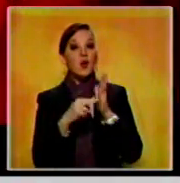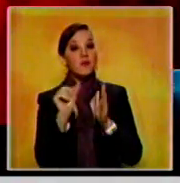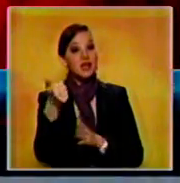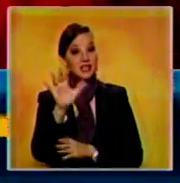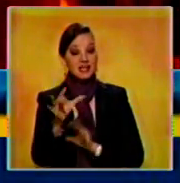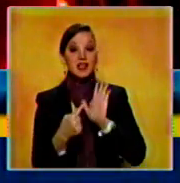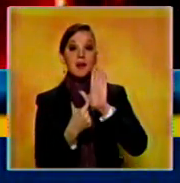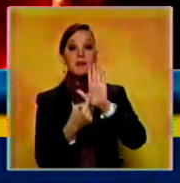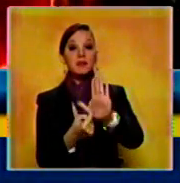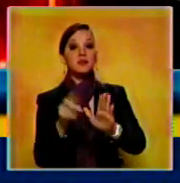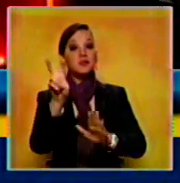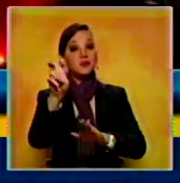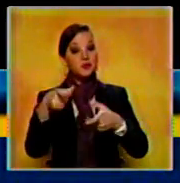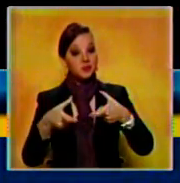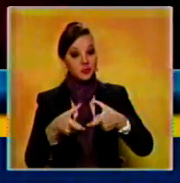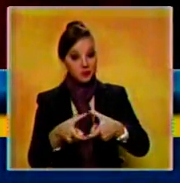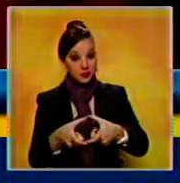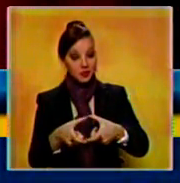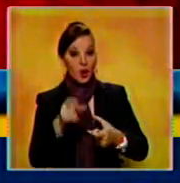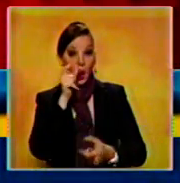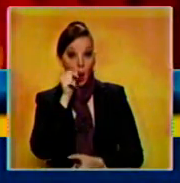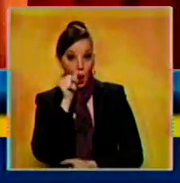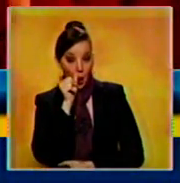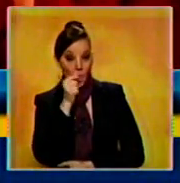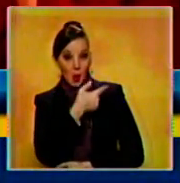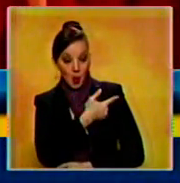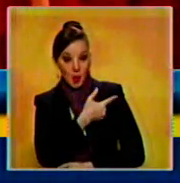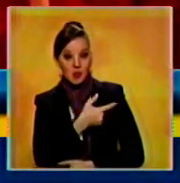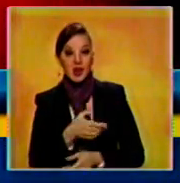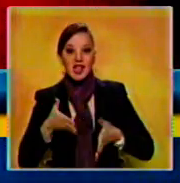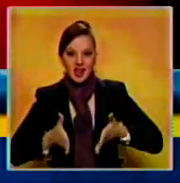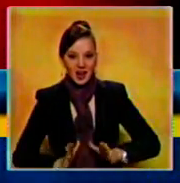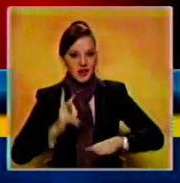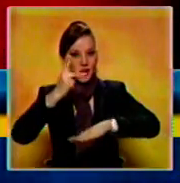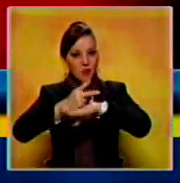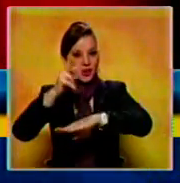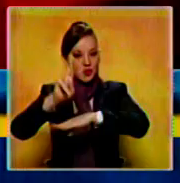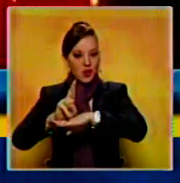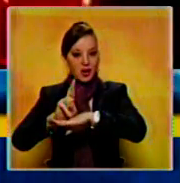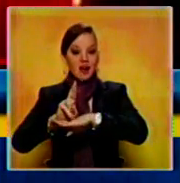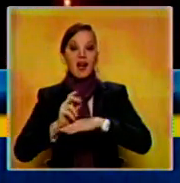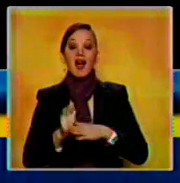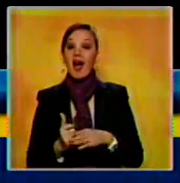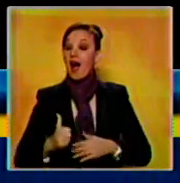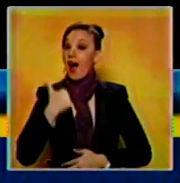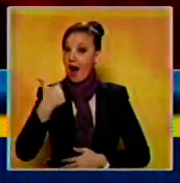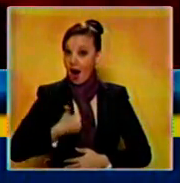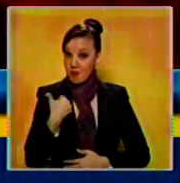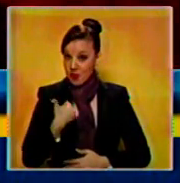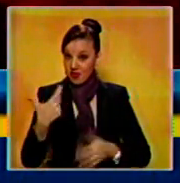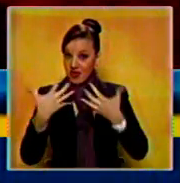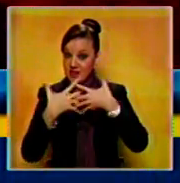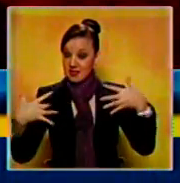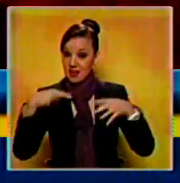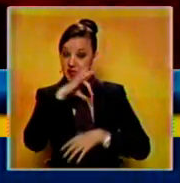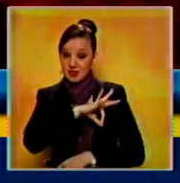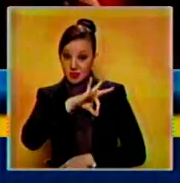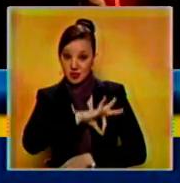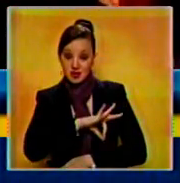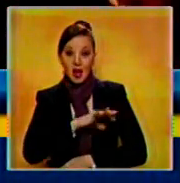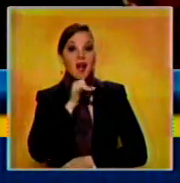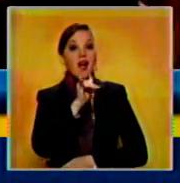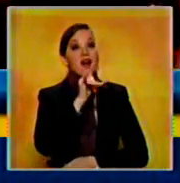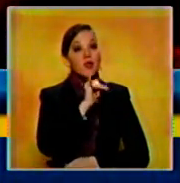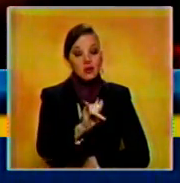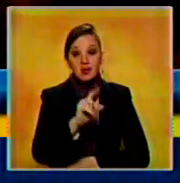Así como lo ven, amigos, el cantante boricua es otra celebridad que aprovecha el furor de las redes sociales para anunciar sus nuevas